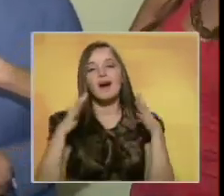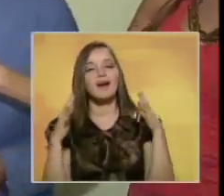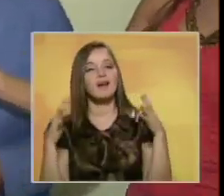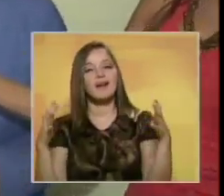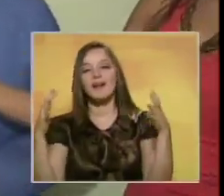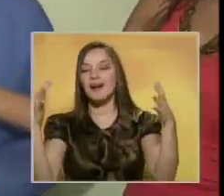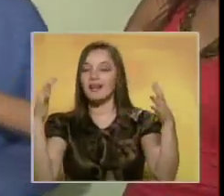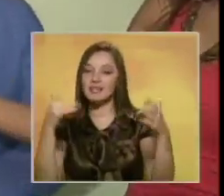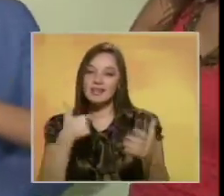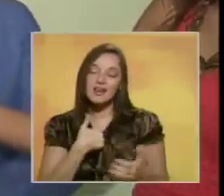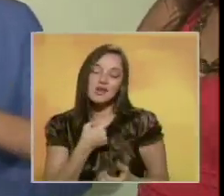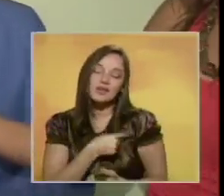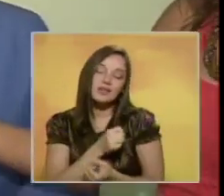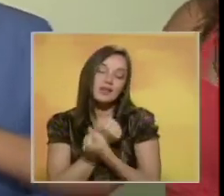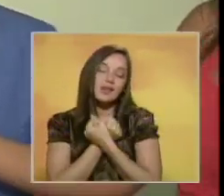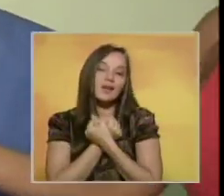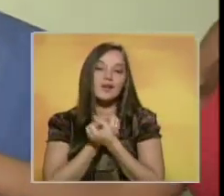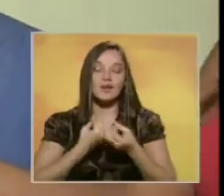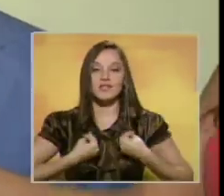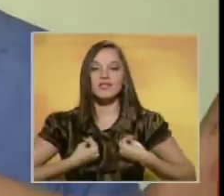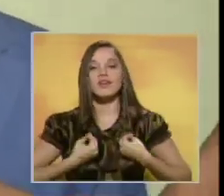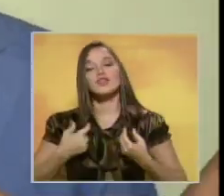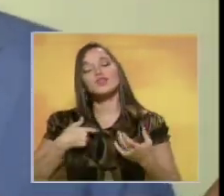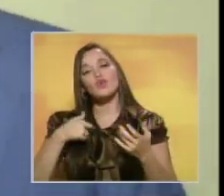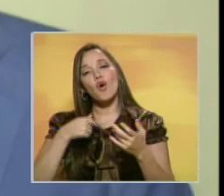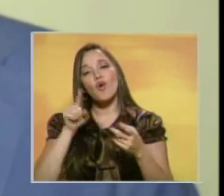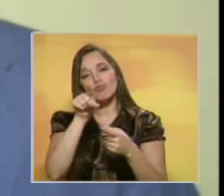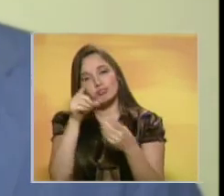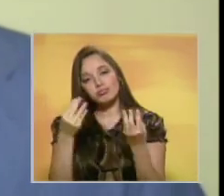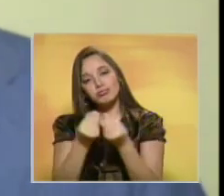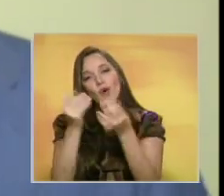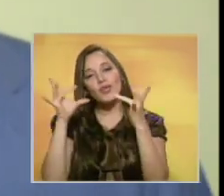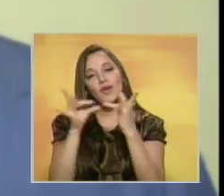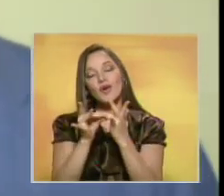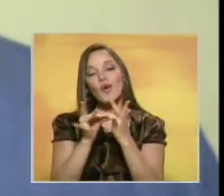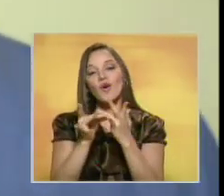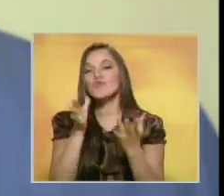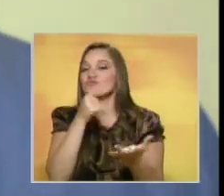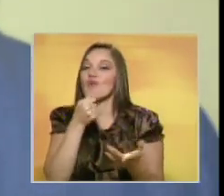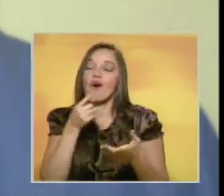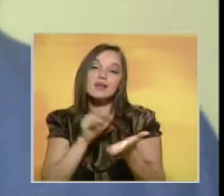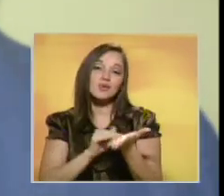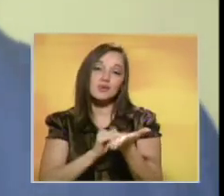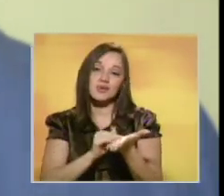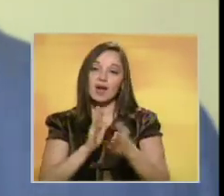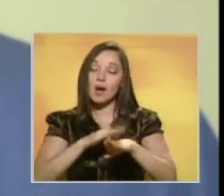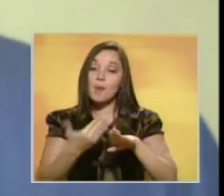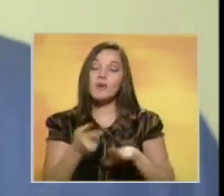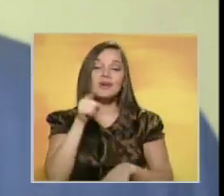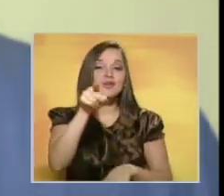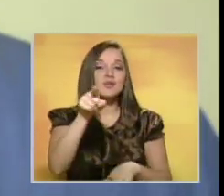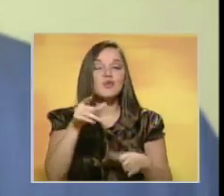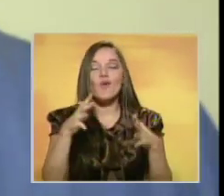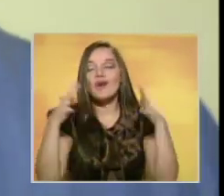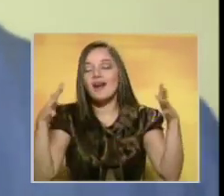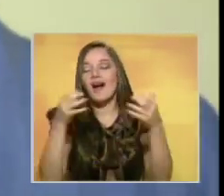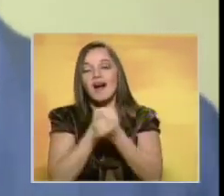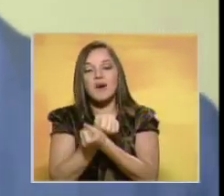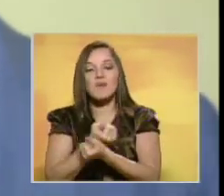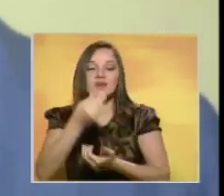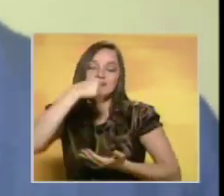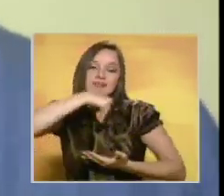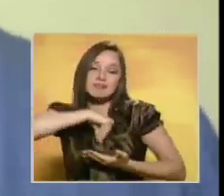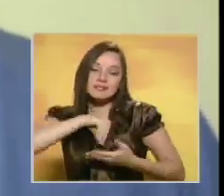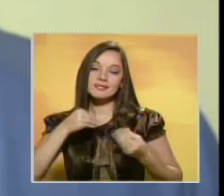que tengo en la vida. Contigo me caso, no tengo salida, porque tú eres el gran amor de mi